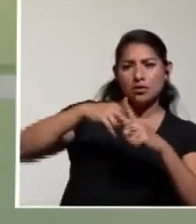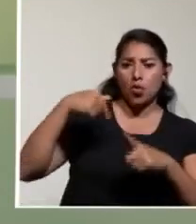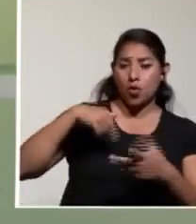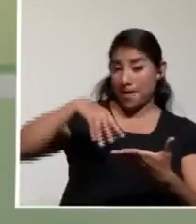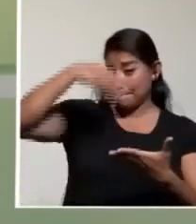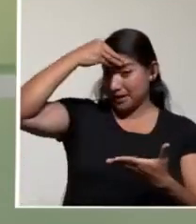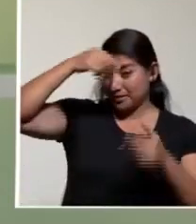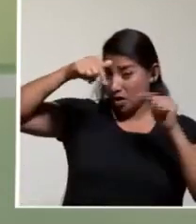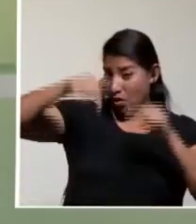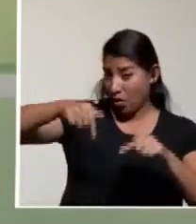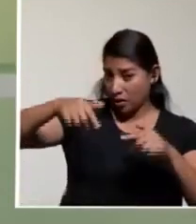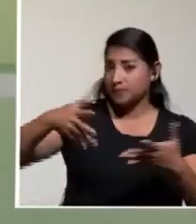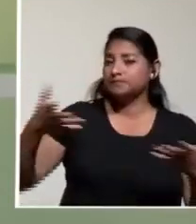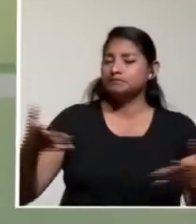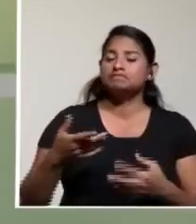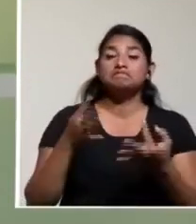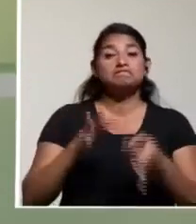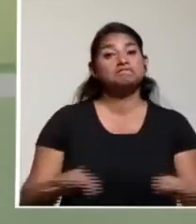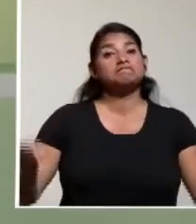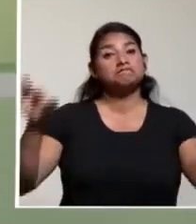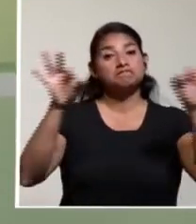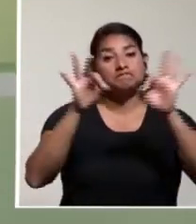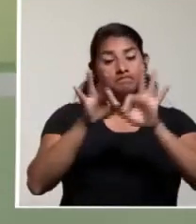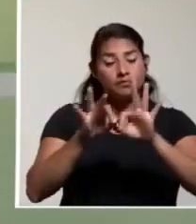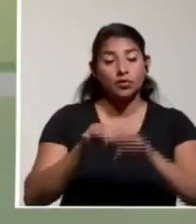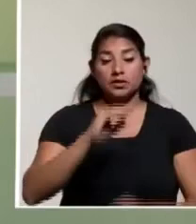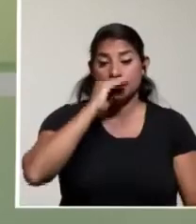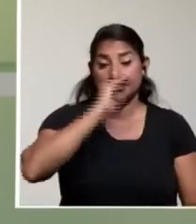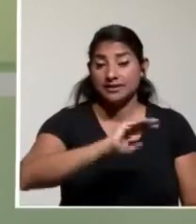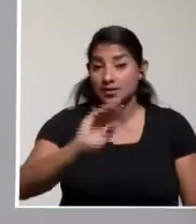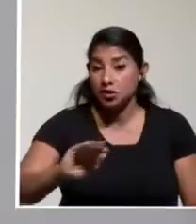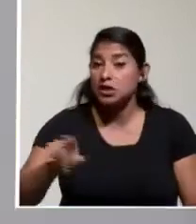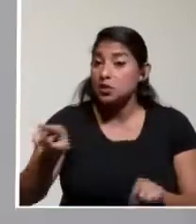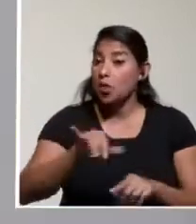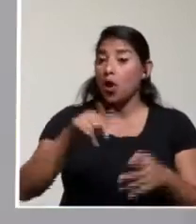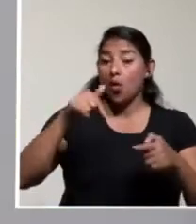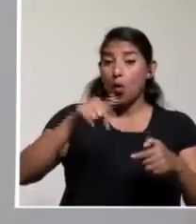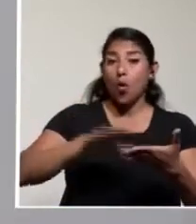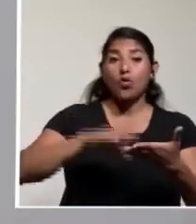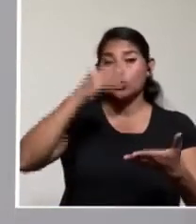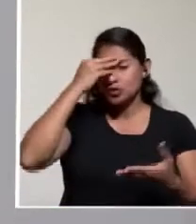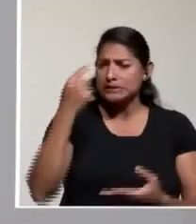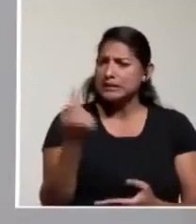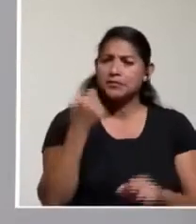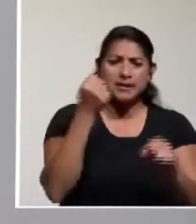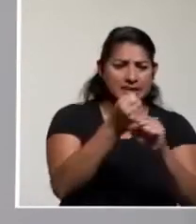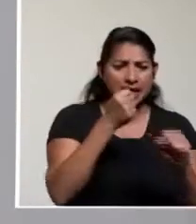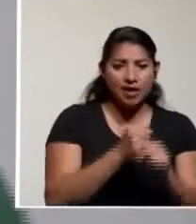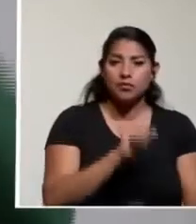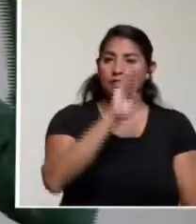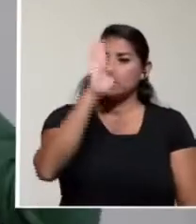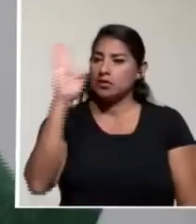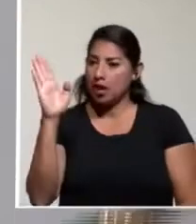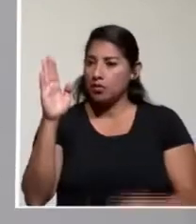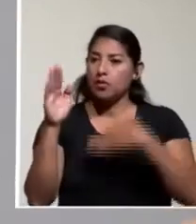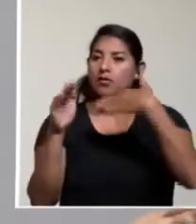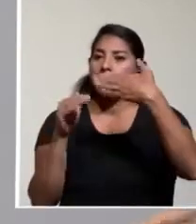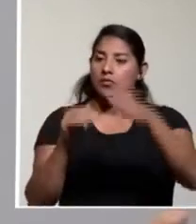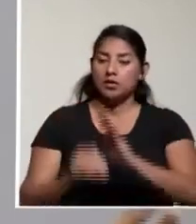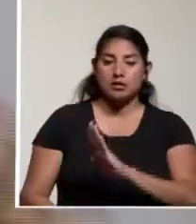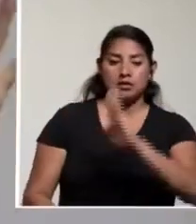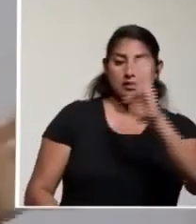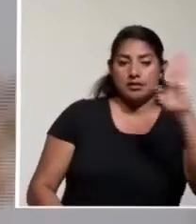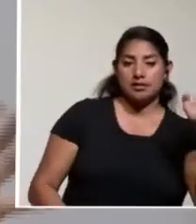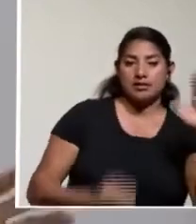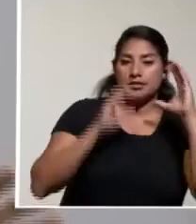hoy? Me parece que es muy importante entonces, niños y niñas, que así como lo hicimos hoy, siempre trabajemos primero un lado y después el